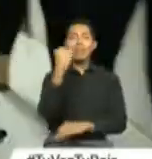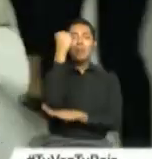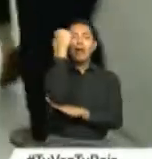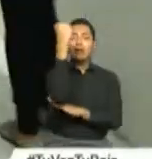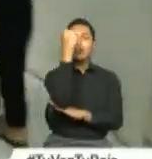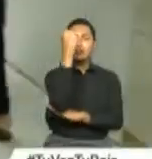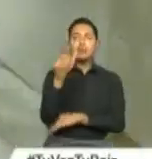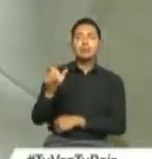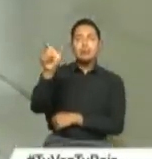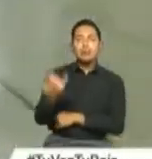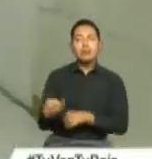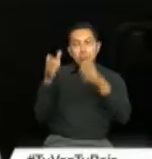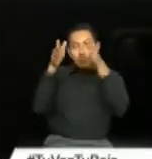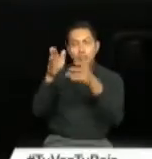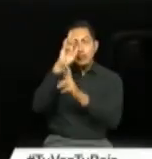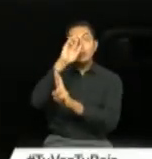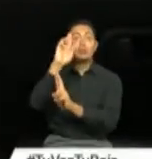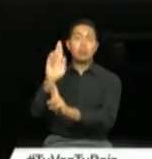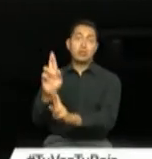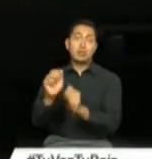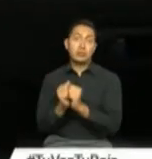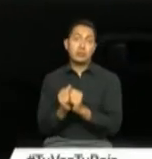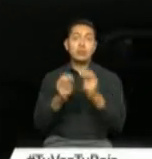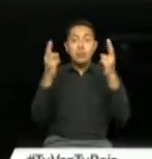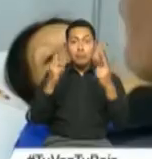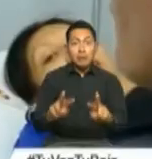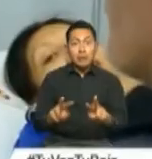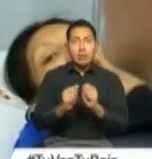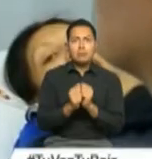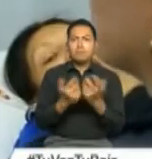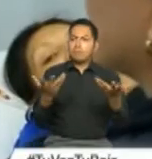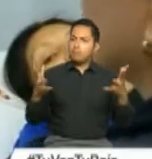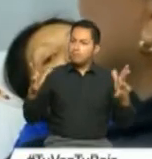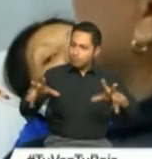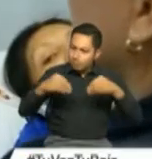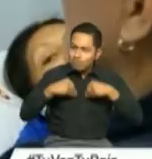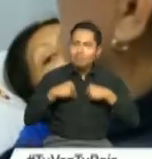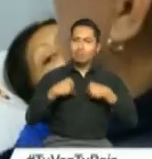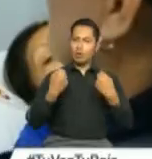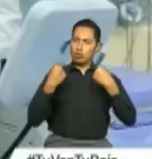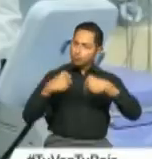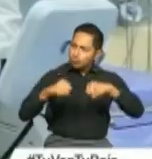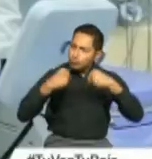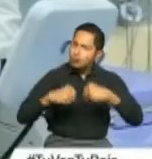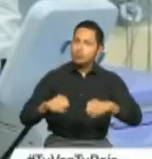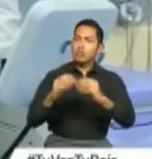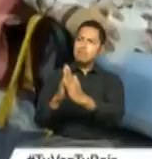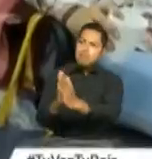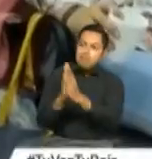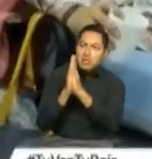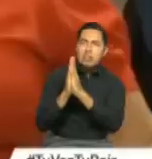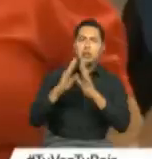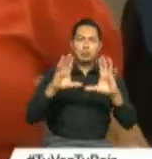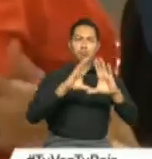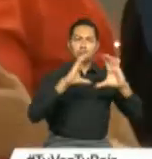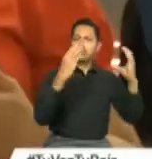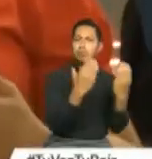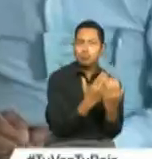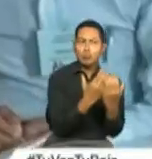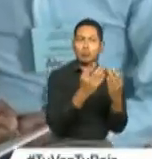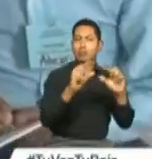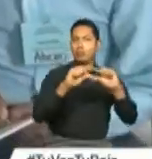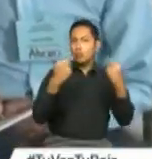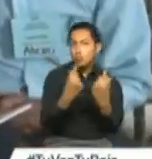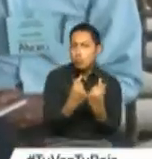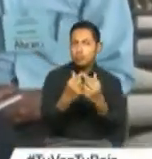los ciudadanos y la posibilidad de ejercerlos, promoverlos y exigirlos en forma individual y colectiva. De